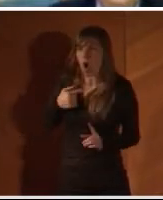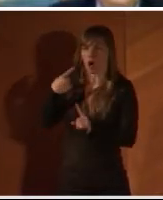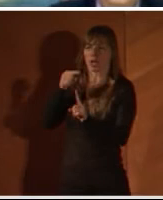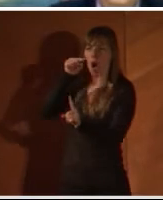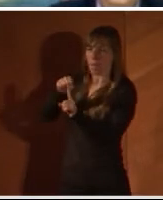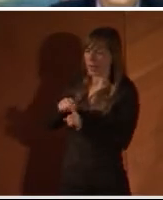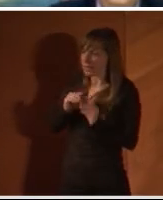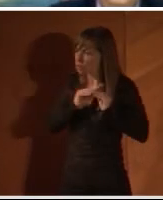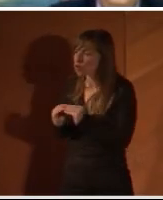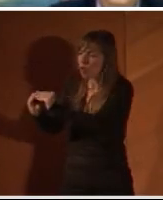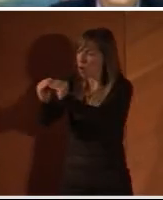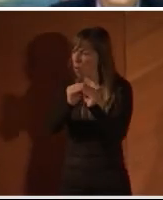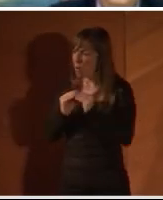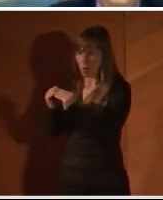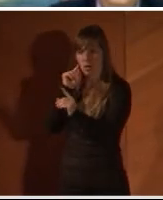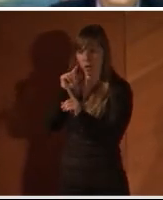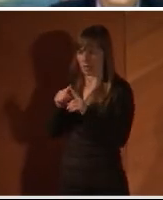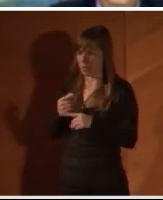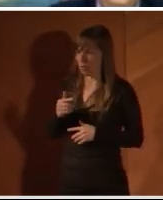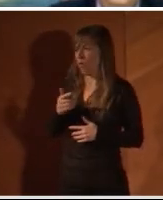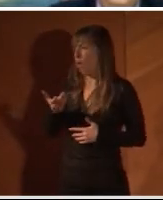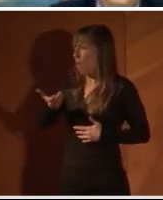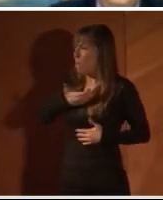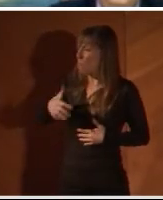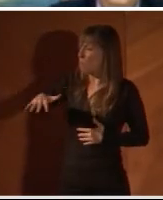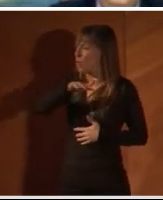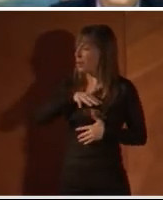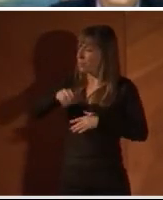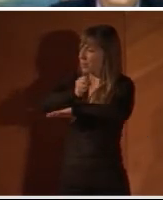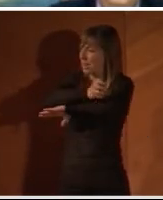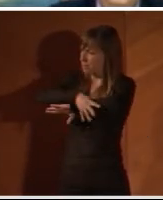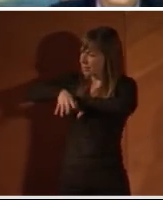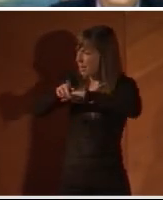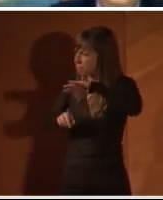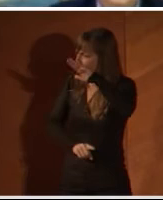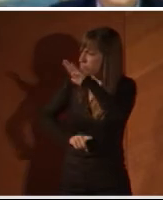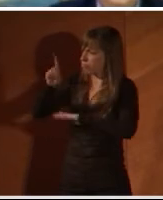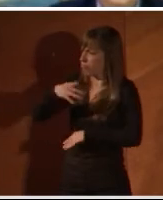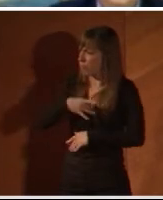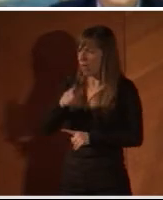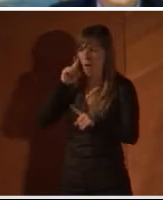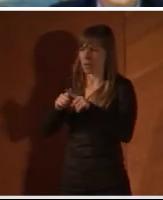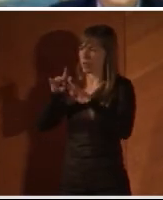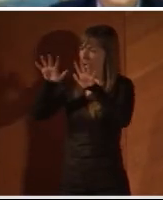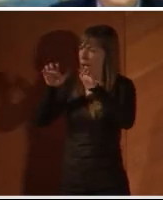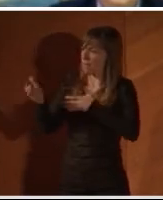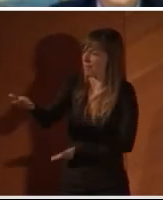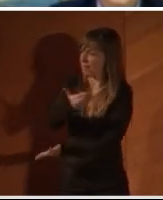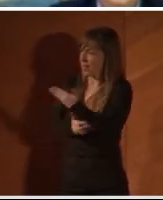debemos tener las ciudades para construir un municipalismo transversal, de aprendizaje mutuo y de